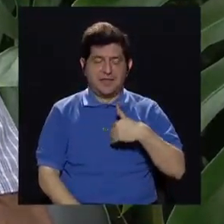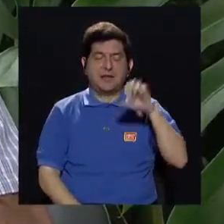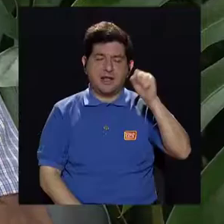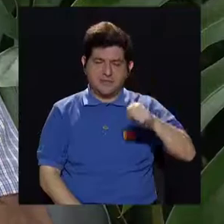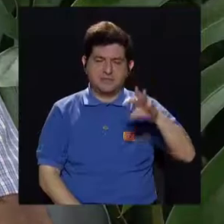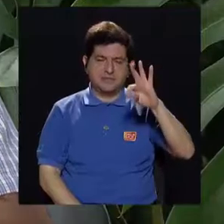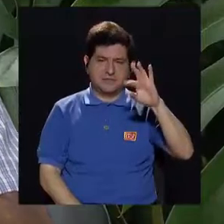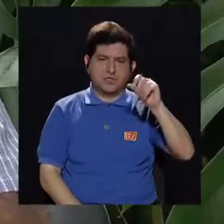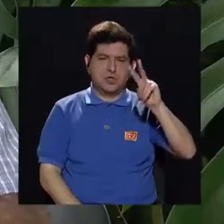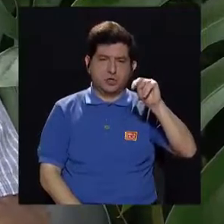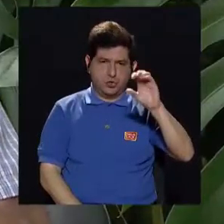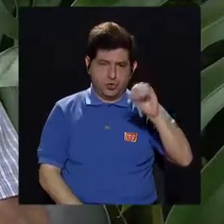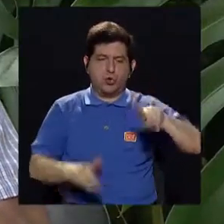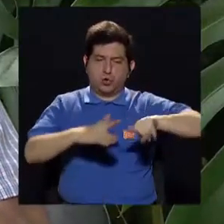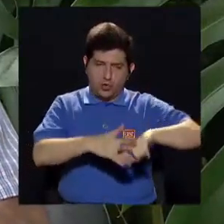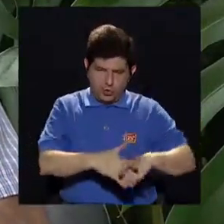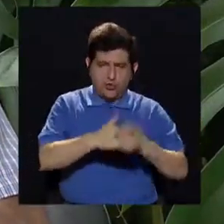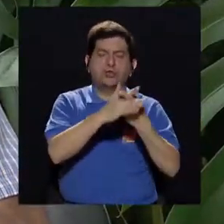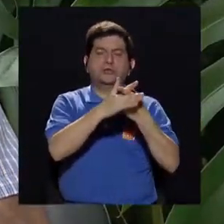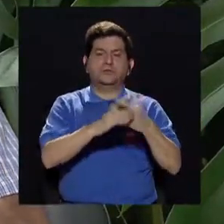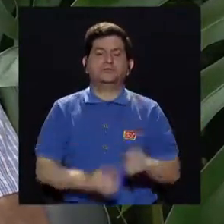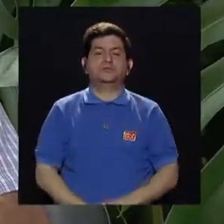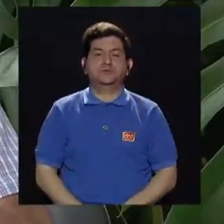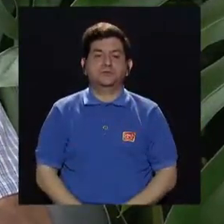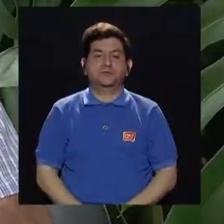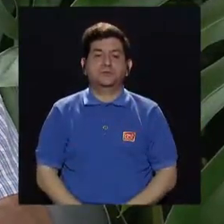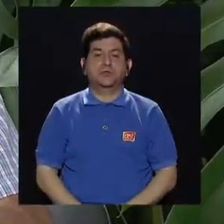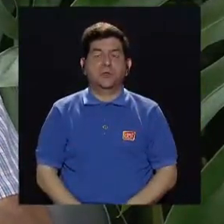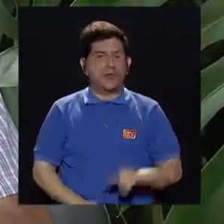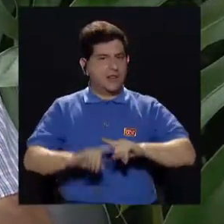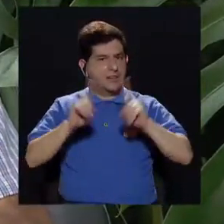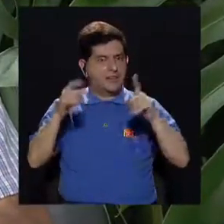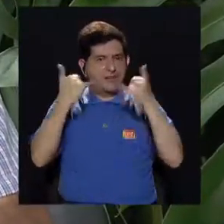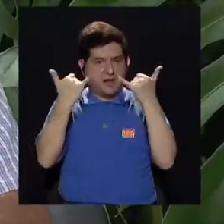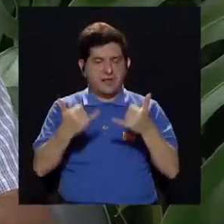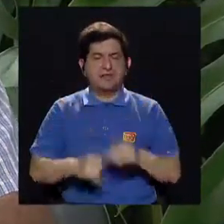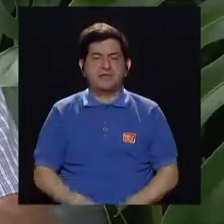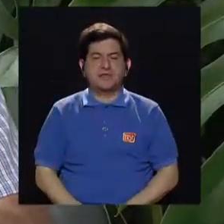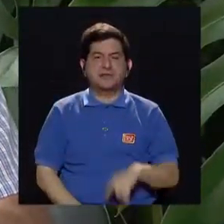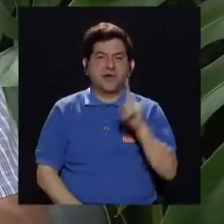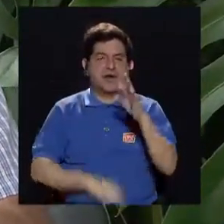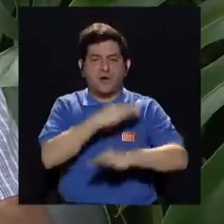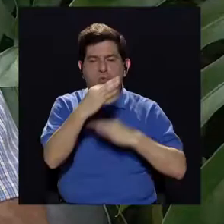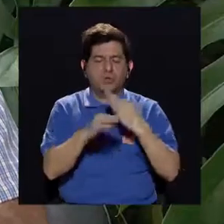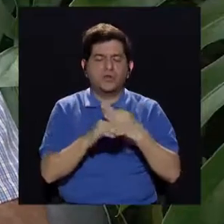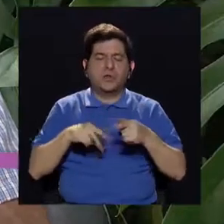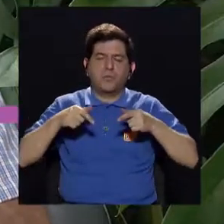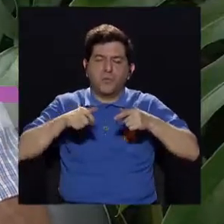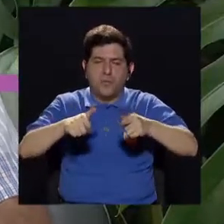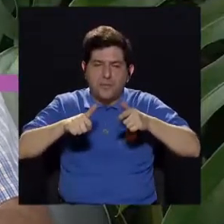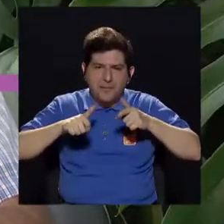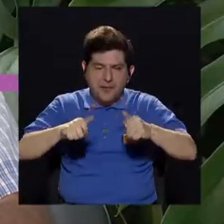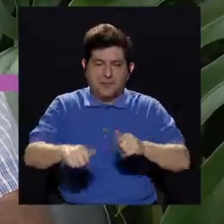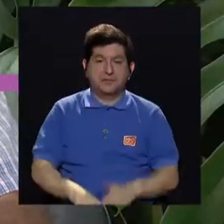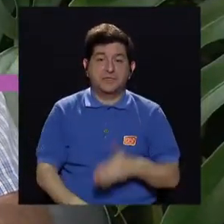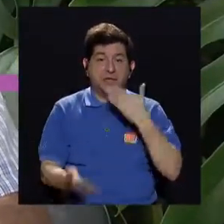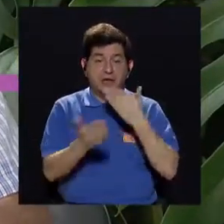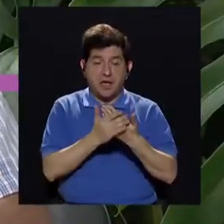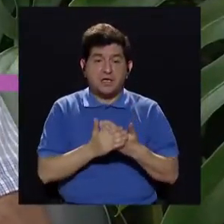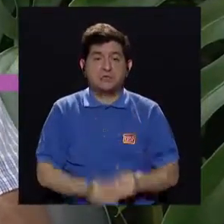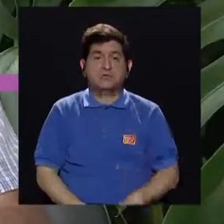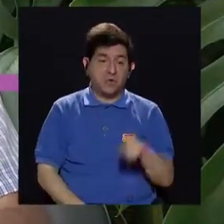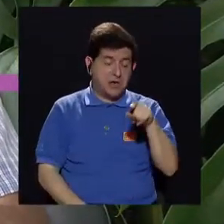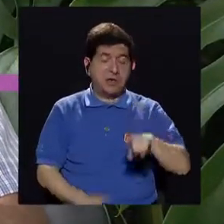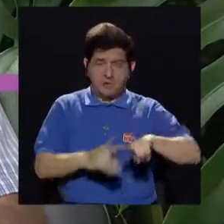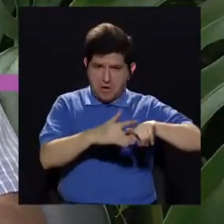de tono al músculo, ¿verdad? Para empezar, ¿verdad? A relajar el músculo, que es diferente, ¿verdad? Y eso es como un masaje, una cosa de eso. Entonces, sí es bueno hacer ese tipo de estiramiento,